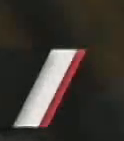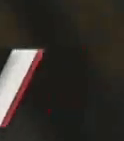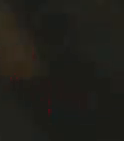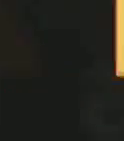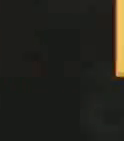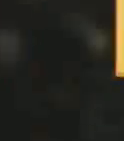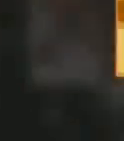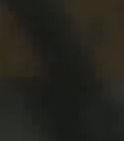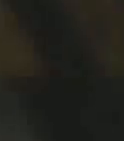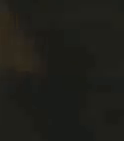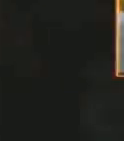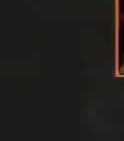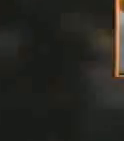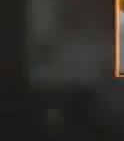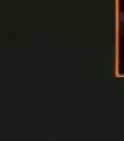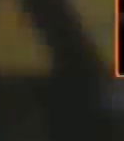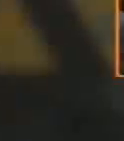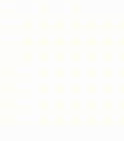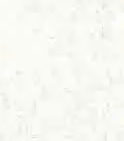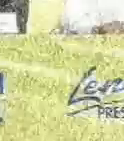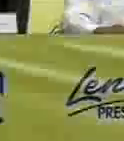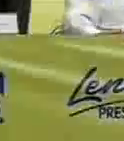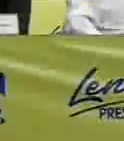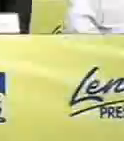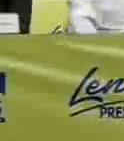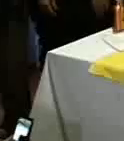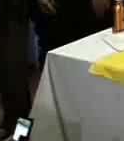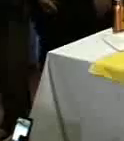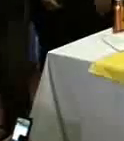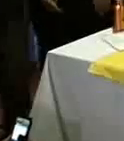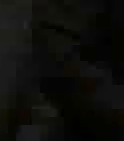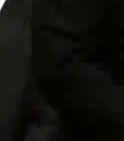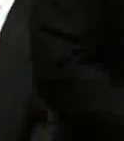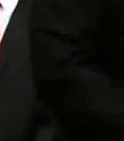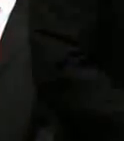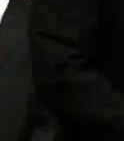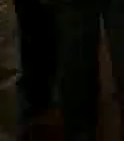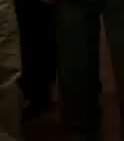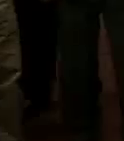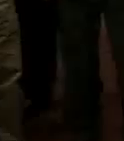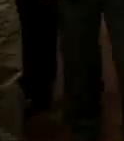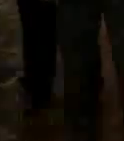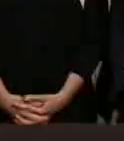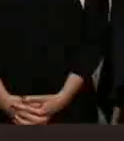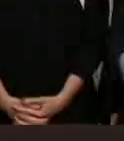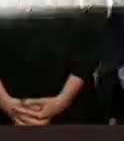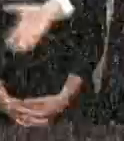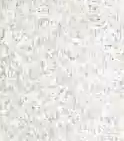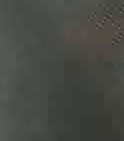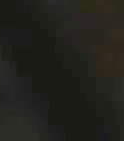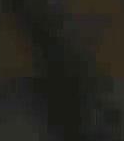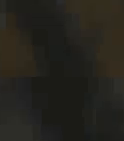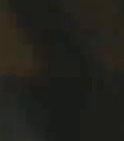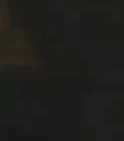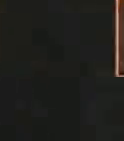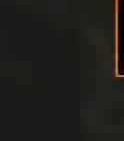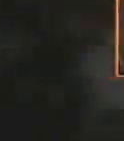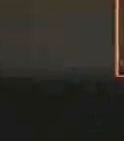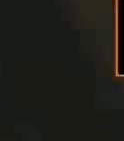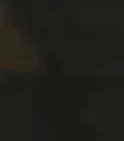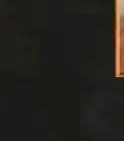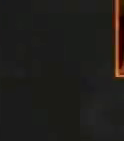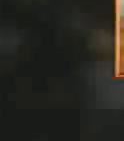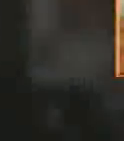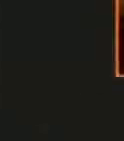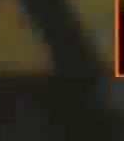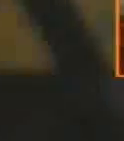junto a María Augusta Calle y Farid Simón. Además, ¿cuáles son las cifras de los candidatos en las encuestas? Entérese junto a Dimitri Oña y